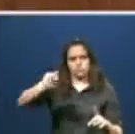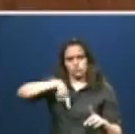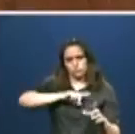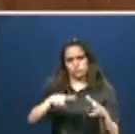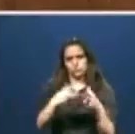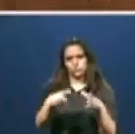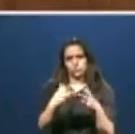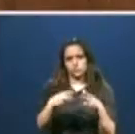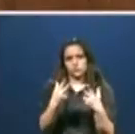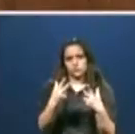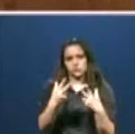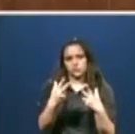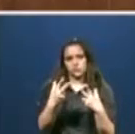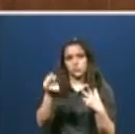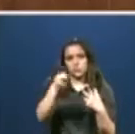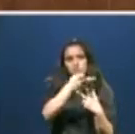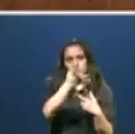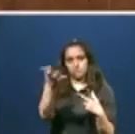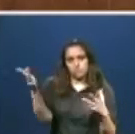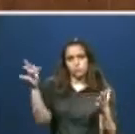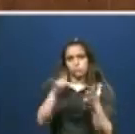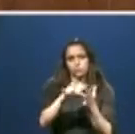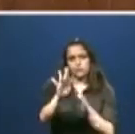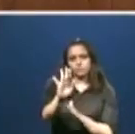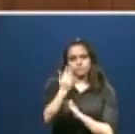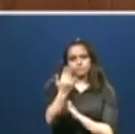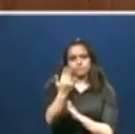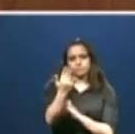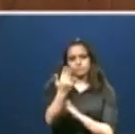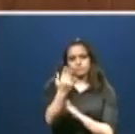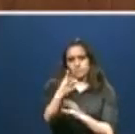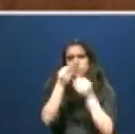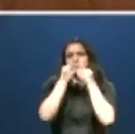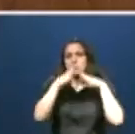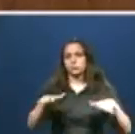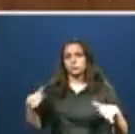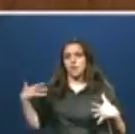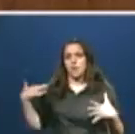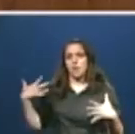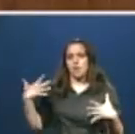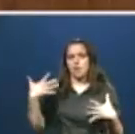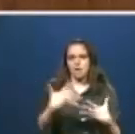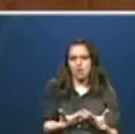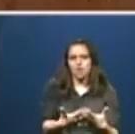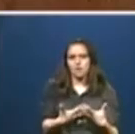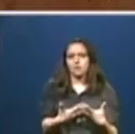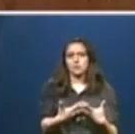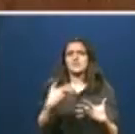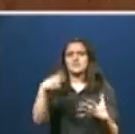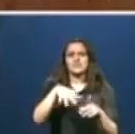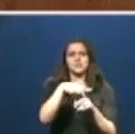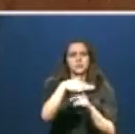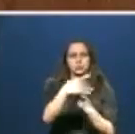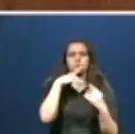sociedad que ha demostrado tener a lo largo de la historia dura historia y también en situaciones